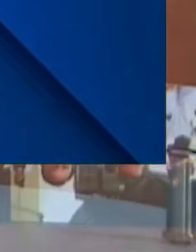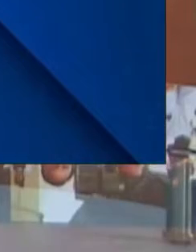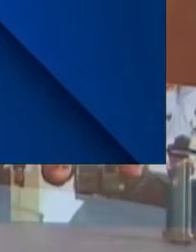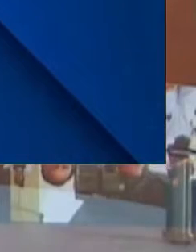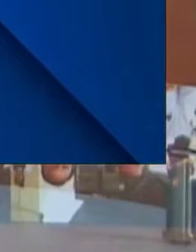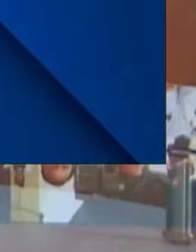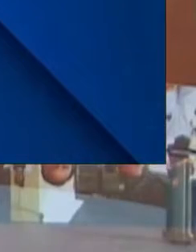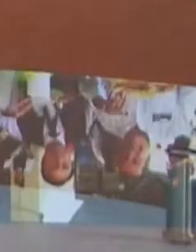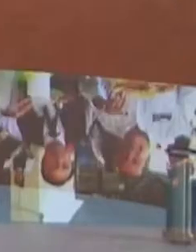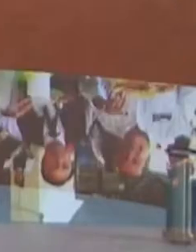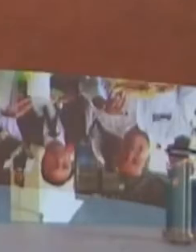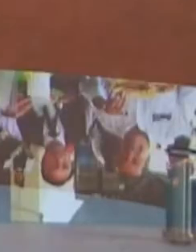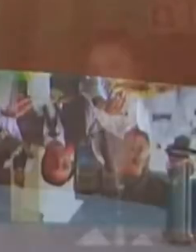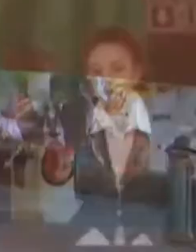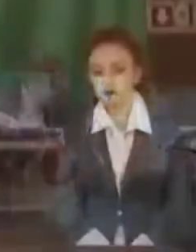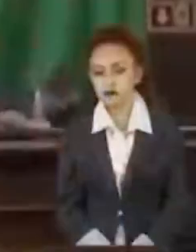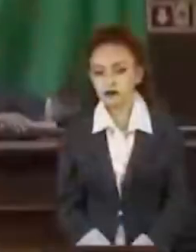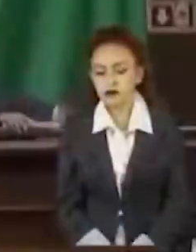perdieron.